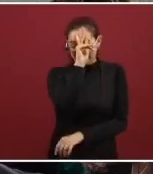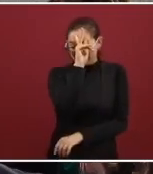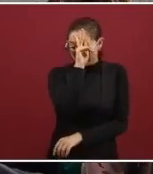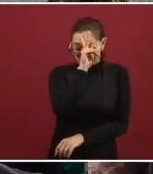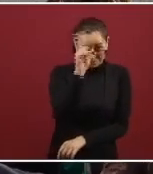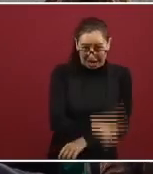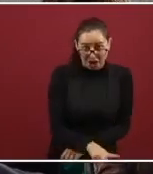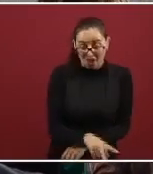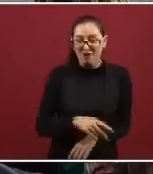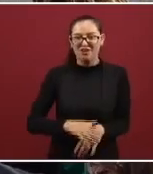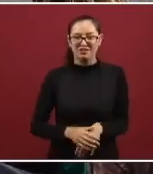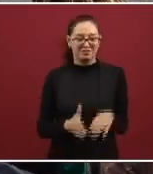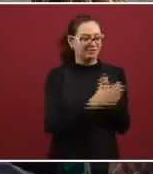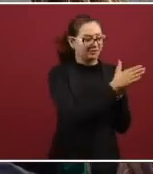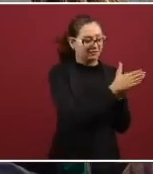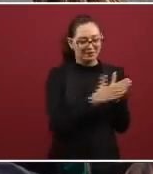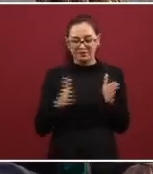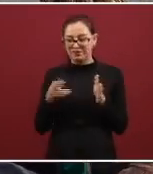como nunca.